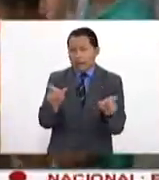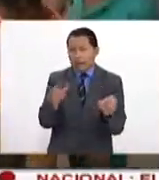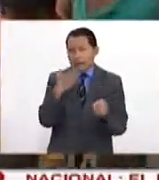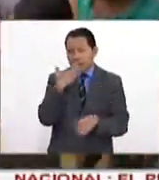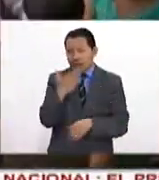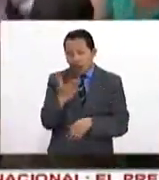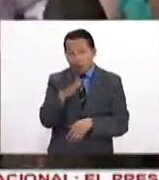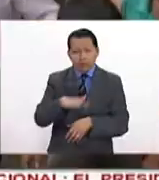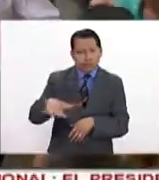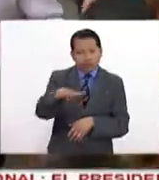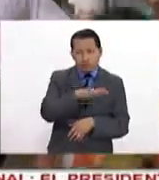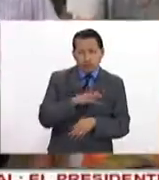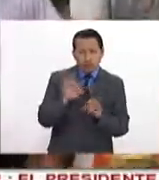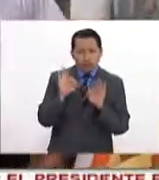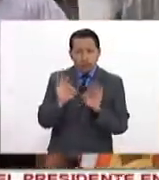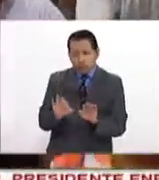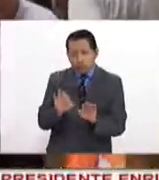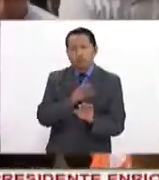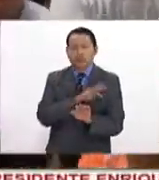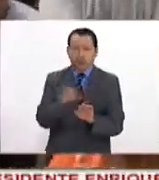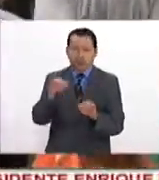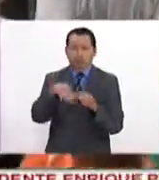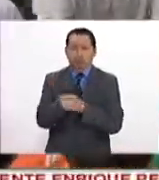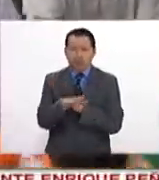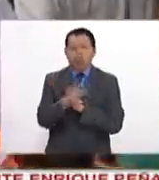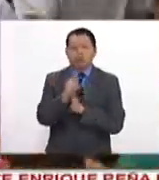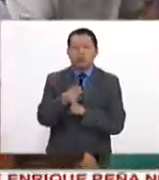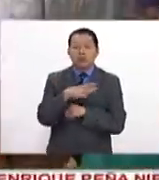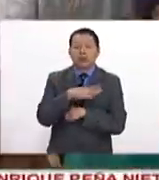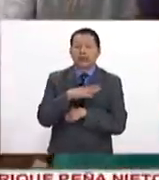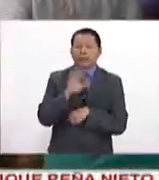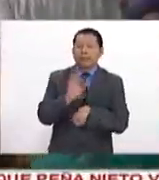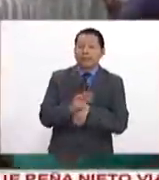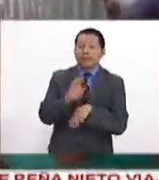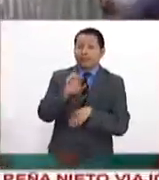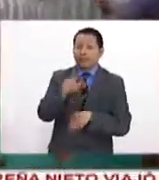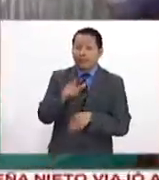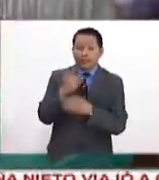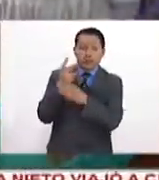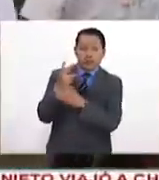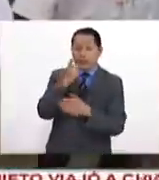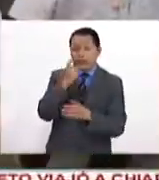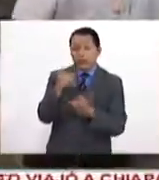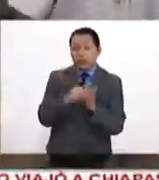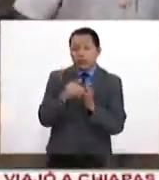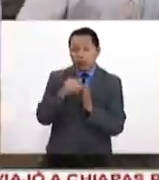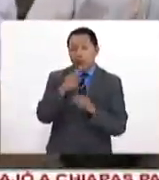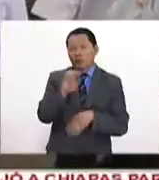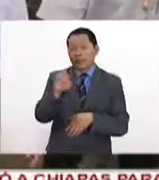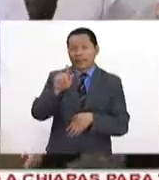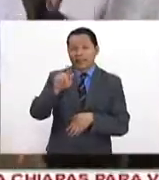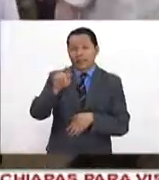ambiente propicio de trabajo. De acuerdo a los datos de Protección Civil, se mantiene